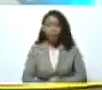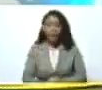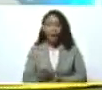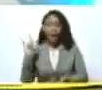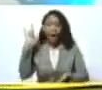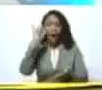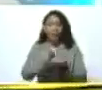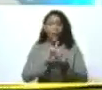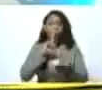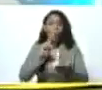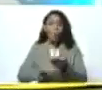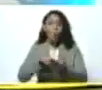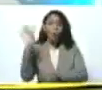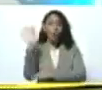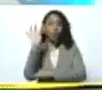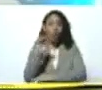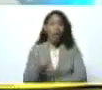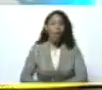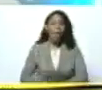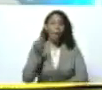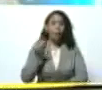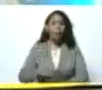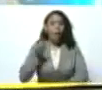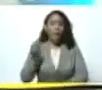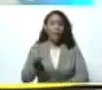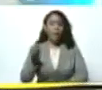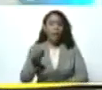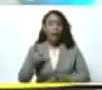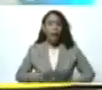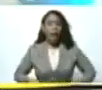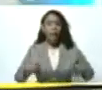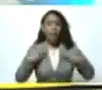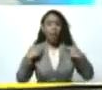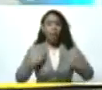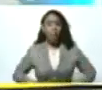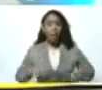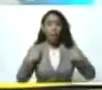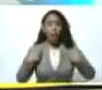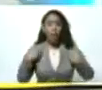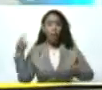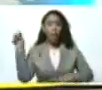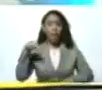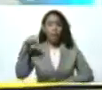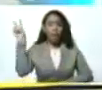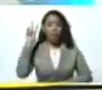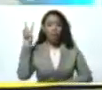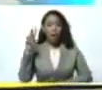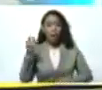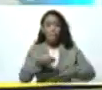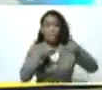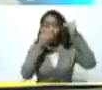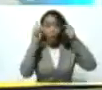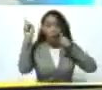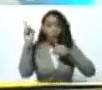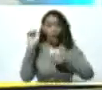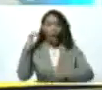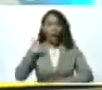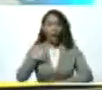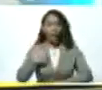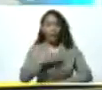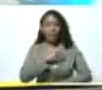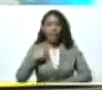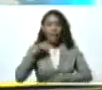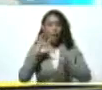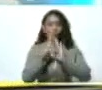avión que cumplía una función fundamental en la vida humanitaria de Venezuela. Está secuestrado en Argentina y